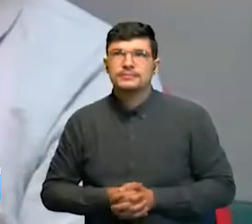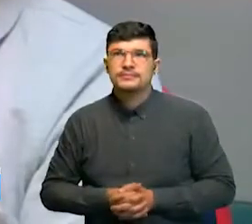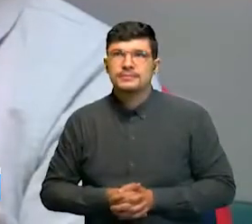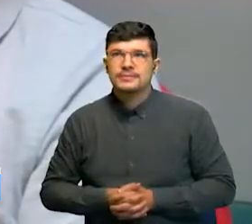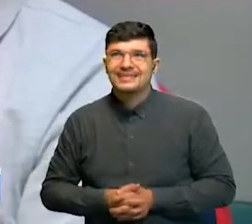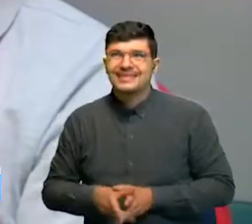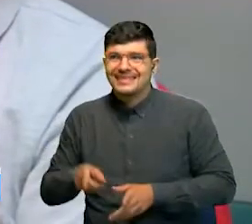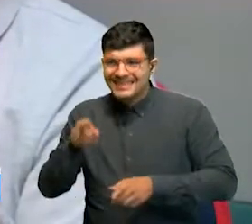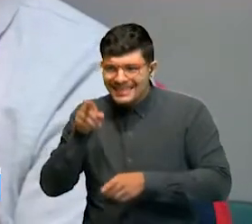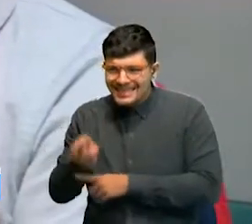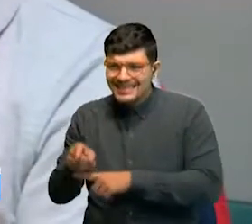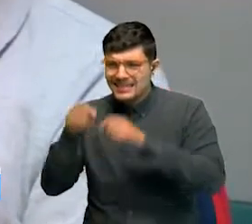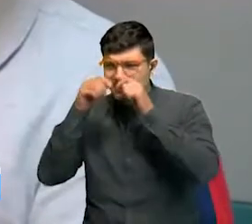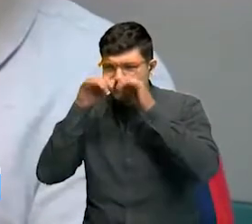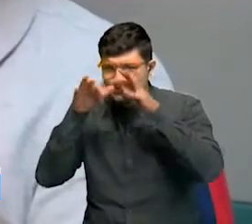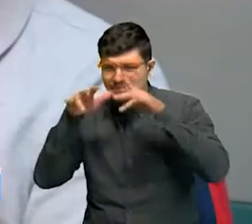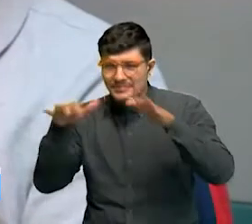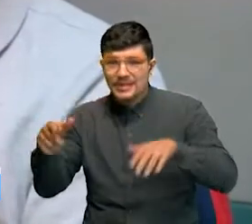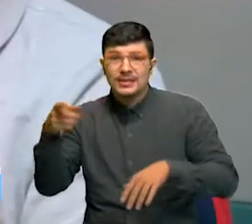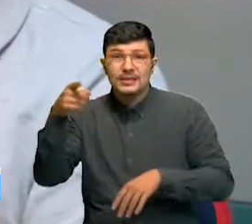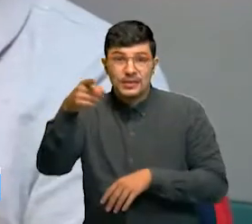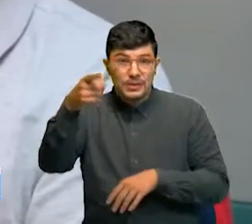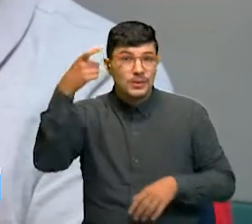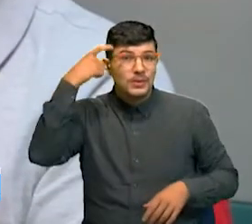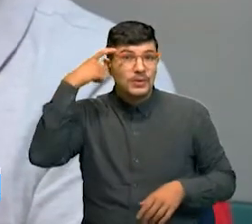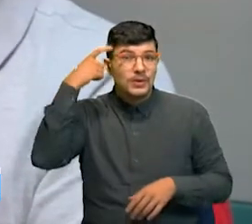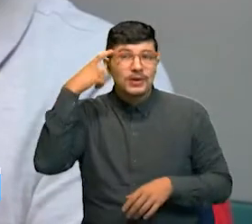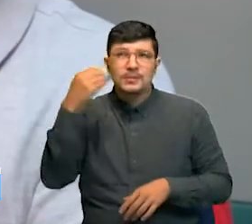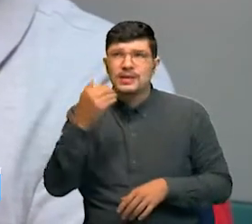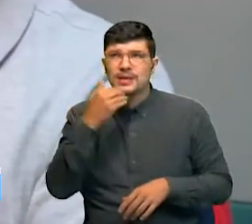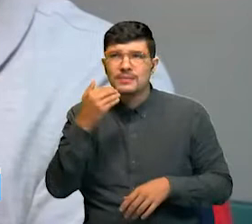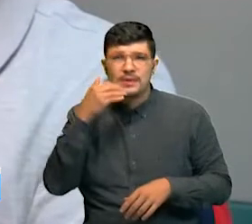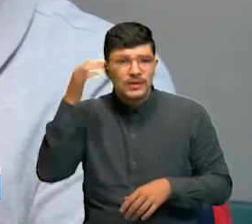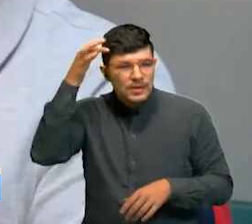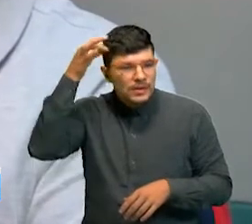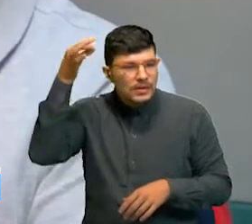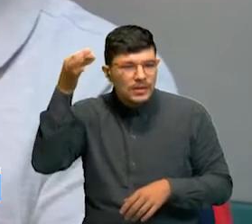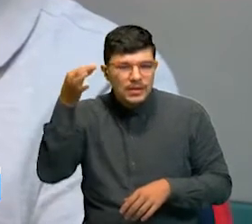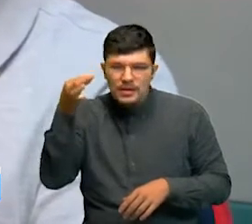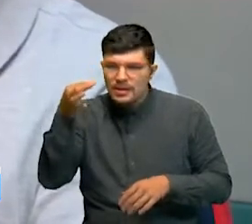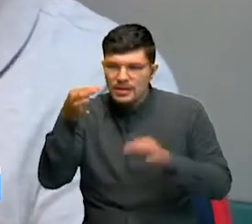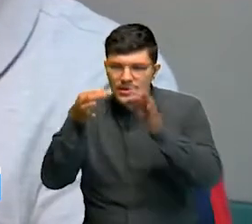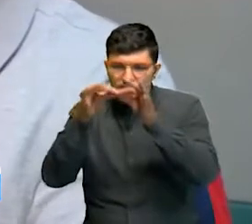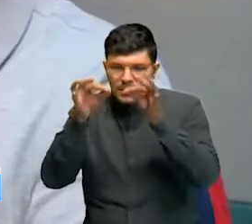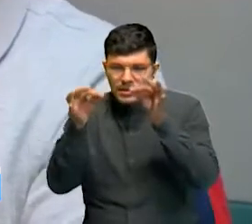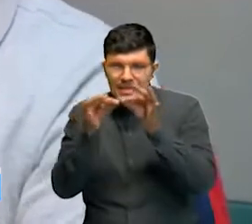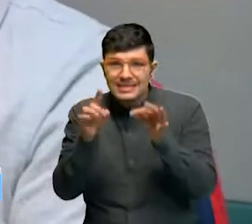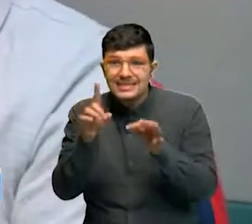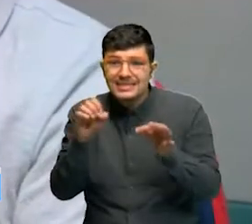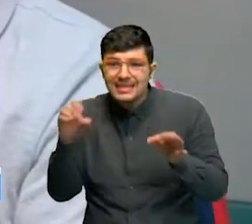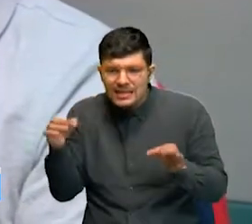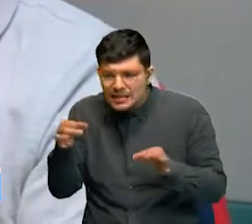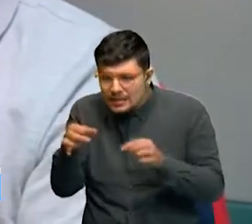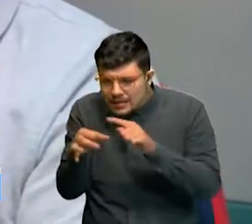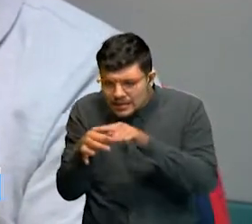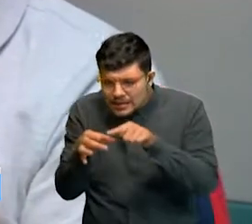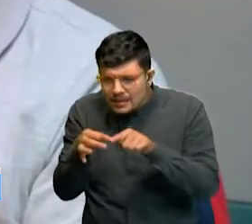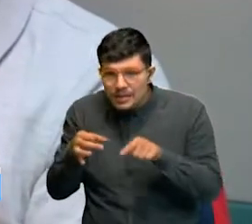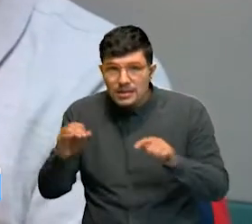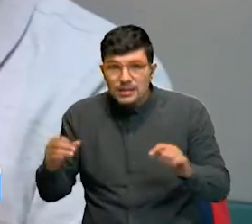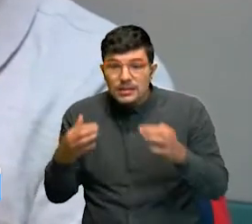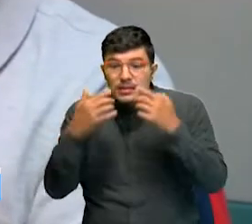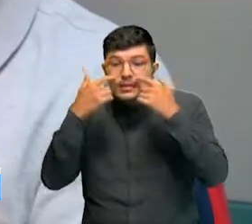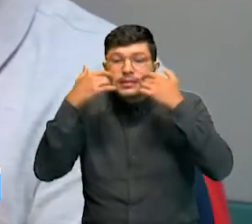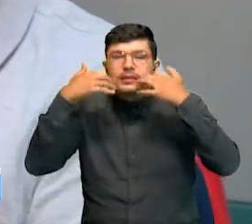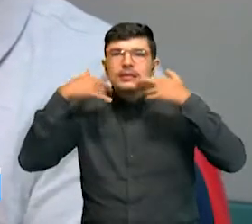Esa contaminación particulada, imagínese usted que en el espesor de un cabello caben 100 de esas partículas. Esas son muy pequeñas y logran penetrar las